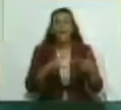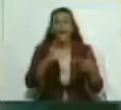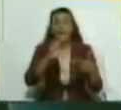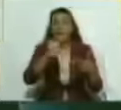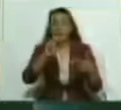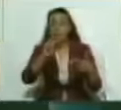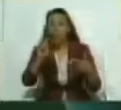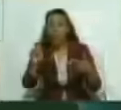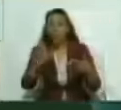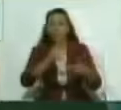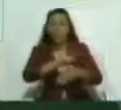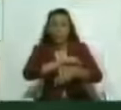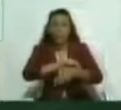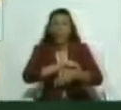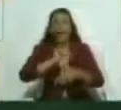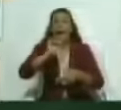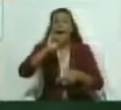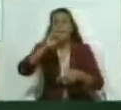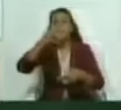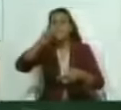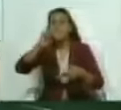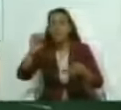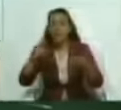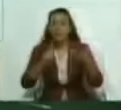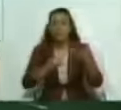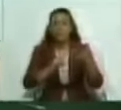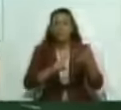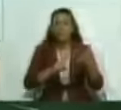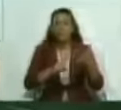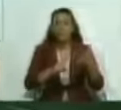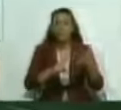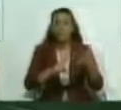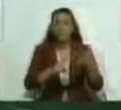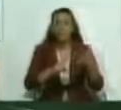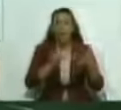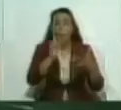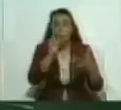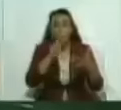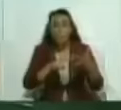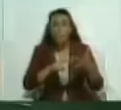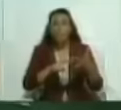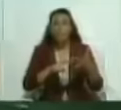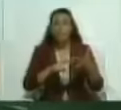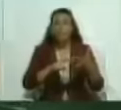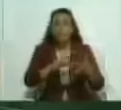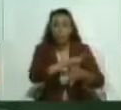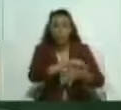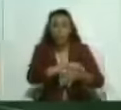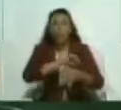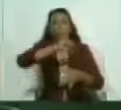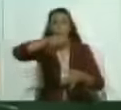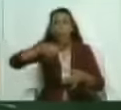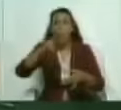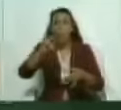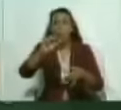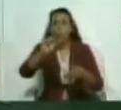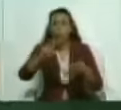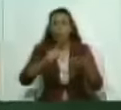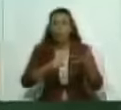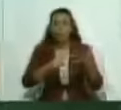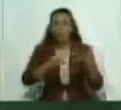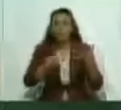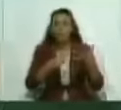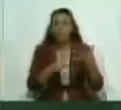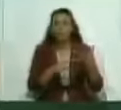rectora y doctora Aimec Nogal Méndez, el rector y doctor Juan Carlos del